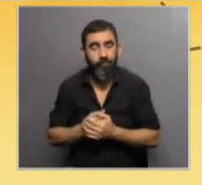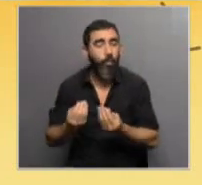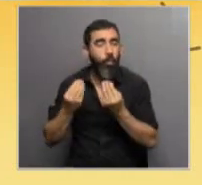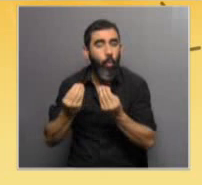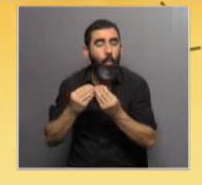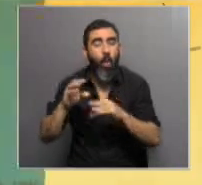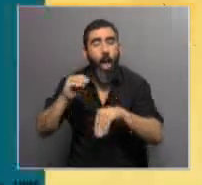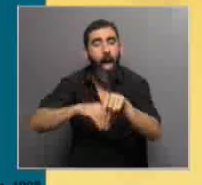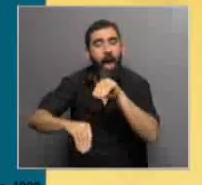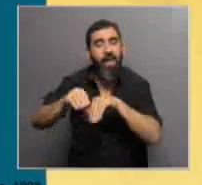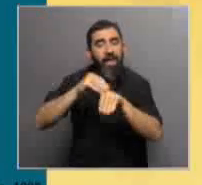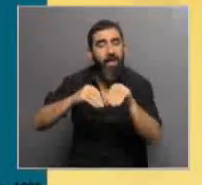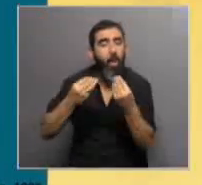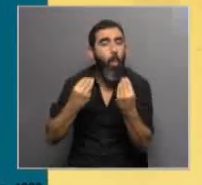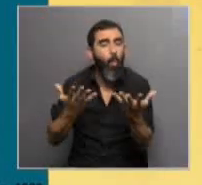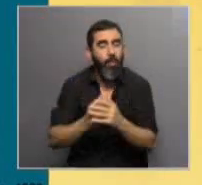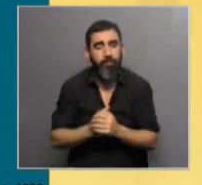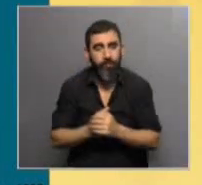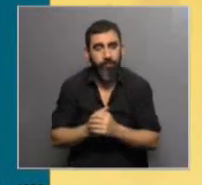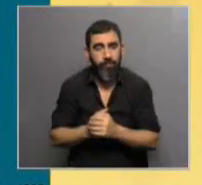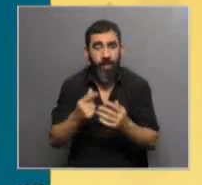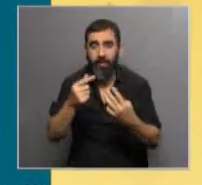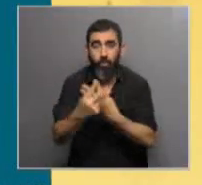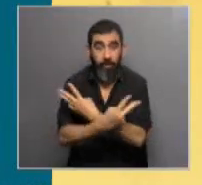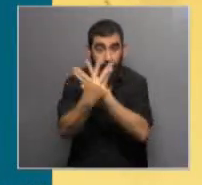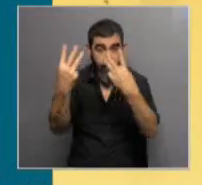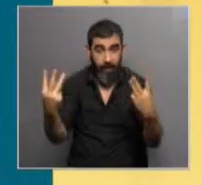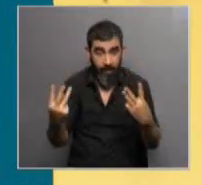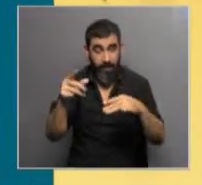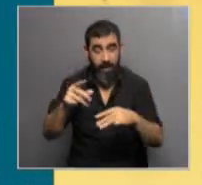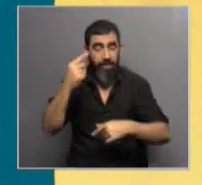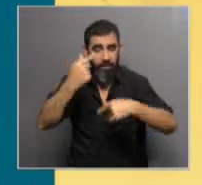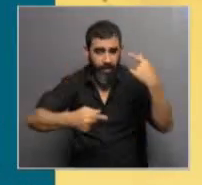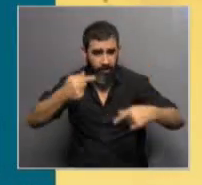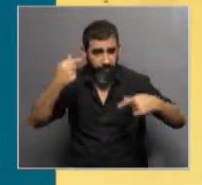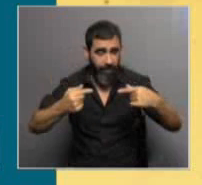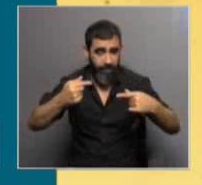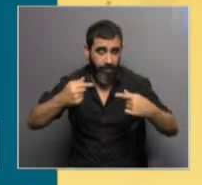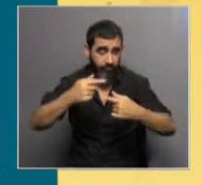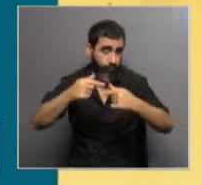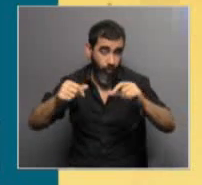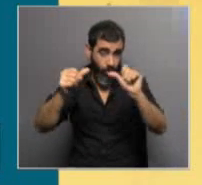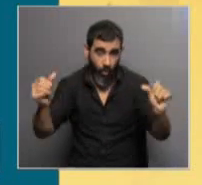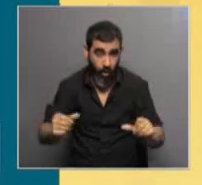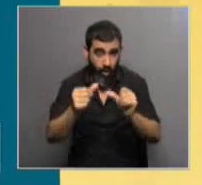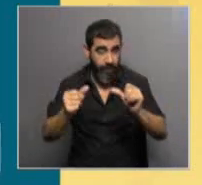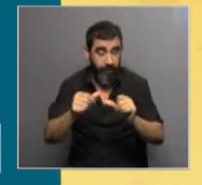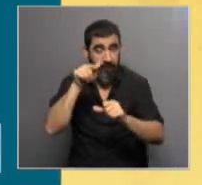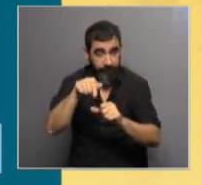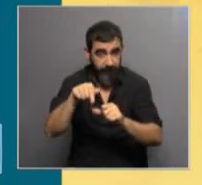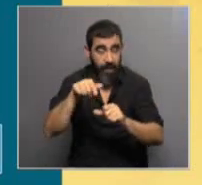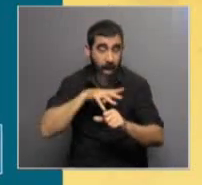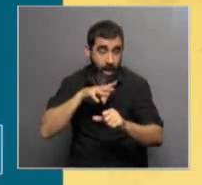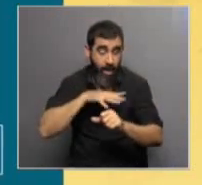siglo de la arena este es un ciclo general en el cual tenemos todos los diferentes comportament compartimentos entre los cuales va